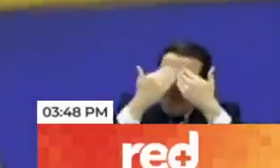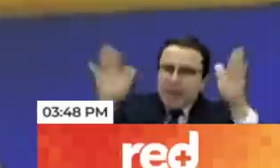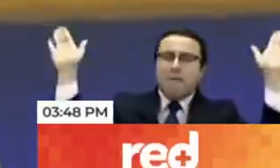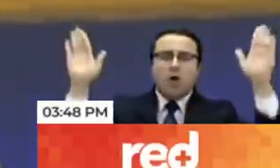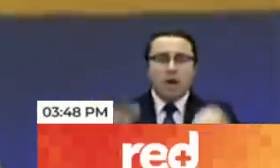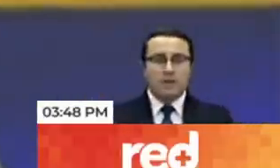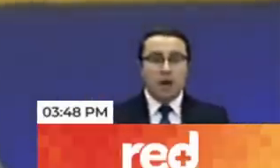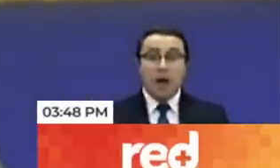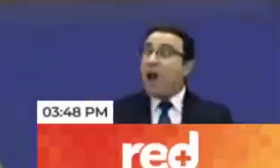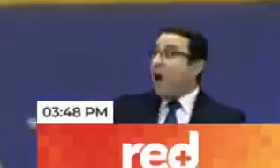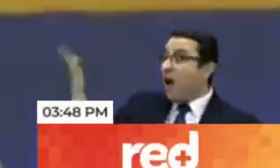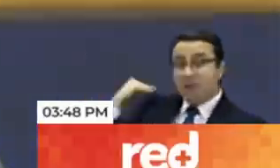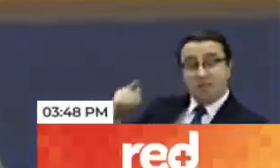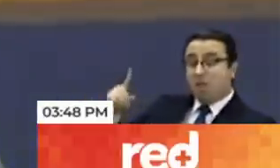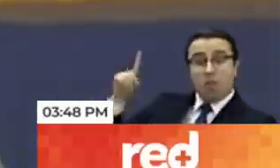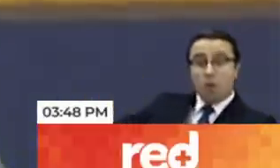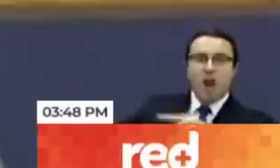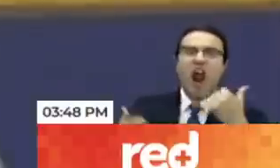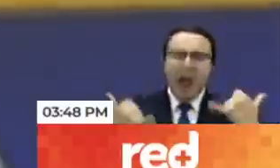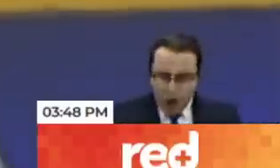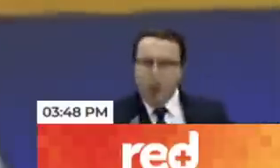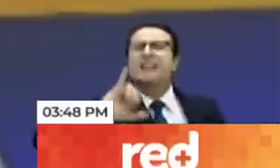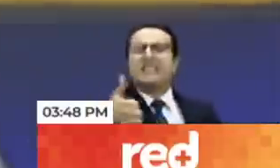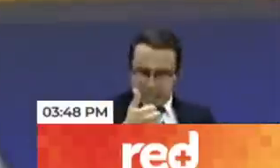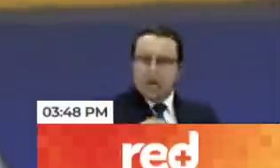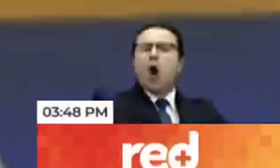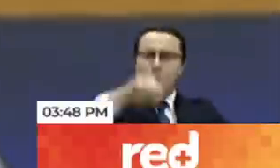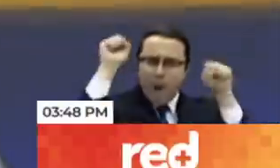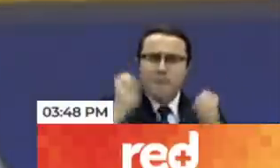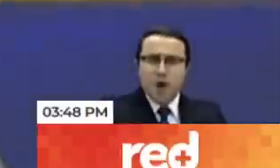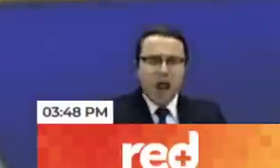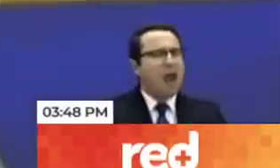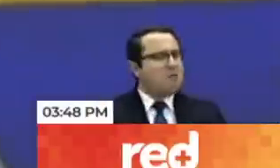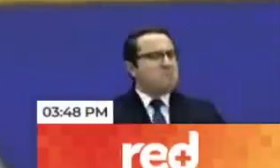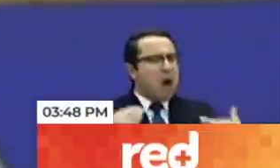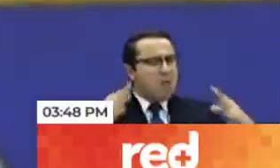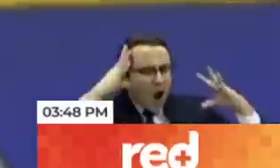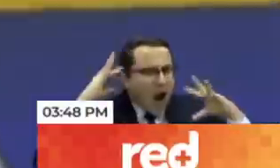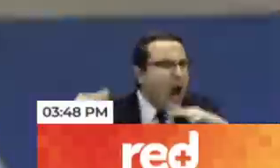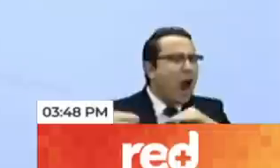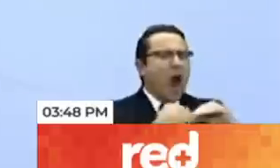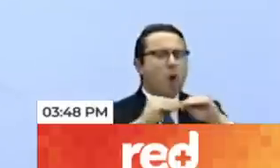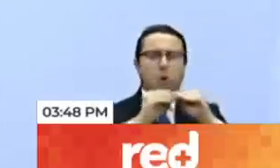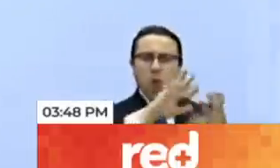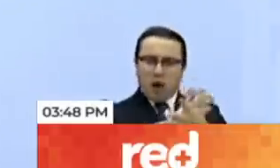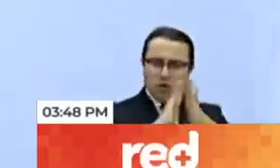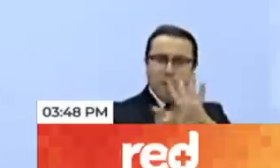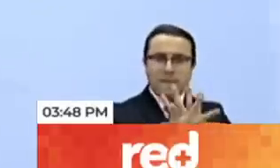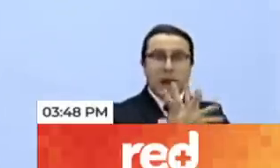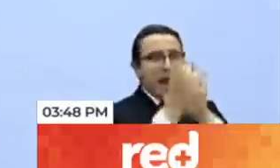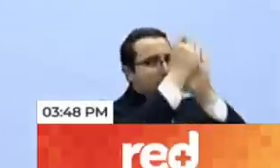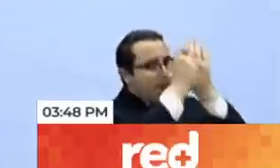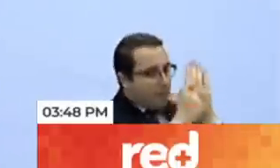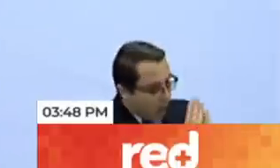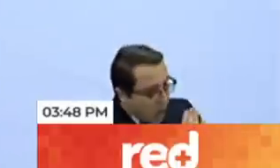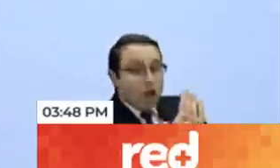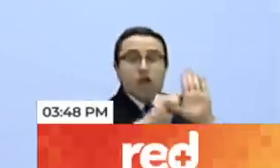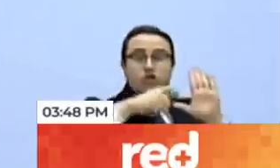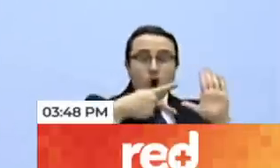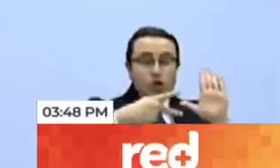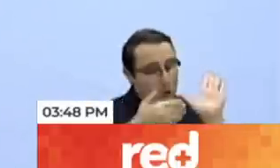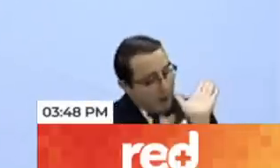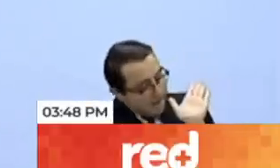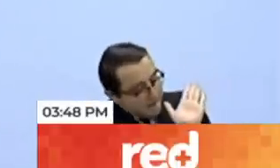no. Porque nos atrevimos a construir un acuerdo de paz que, en su punto 2, en las páginas